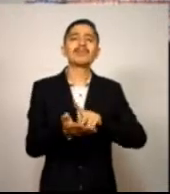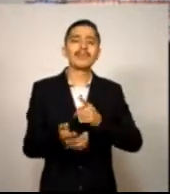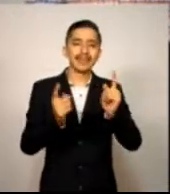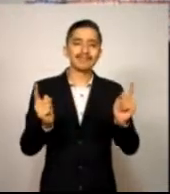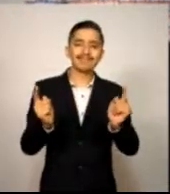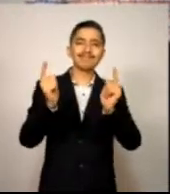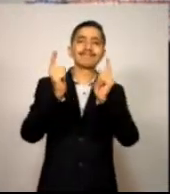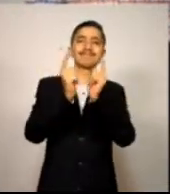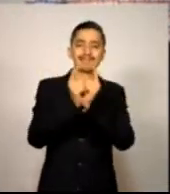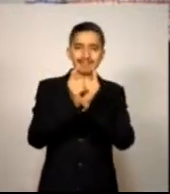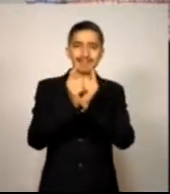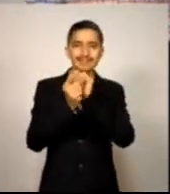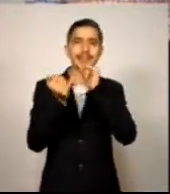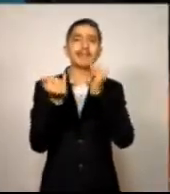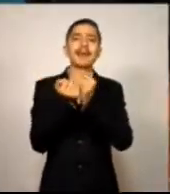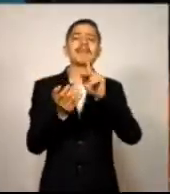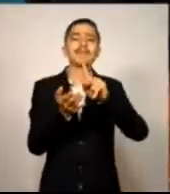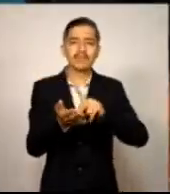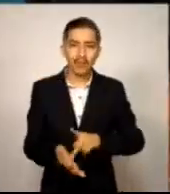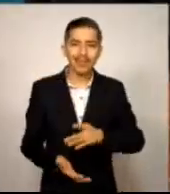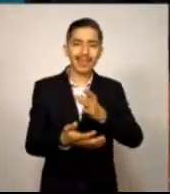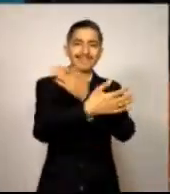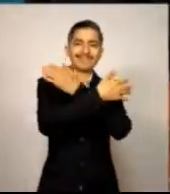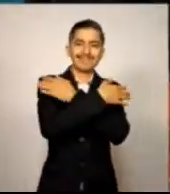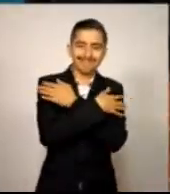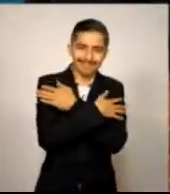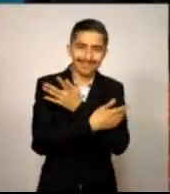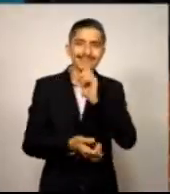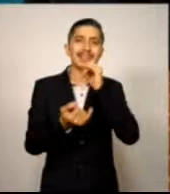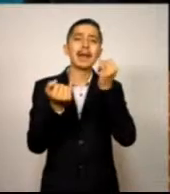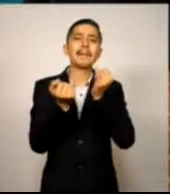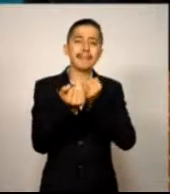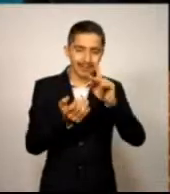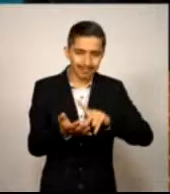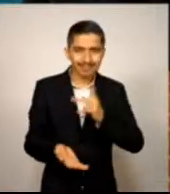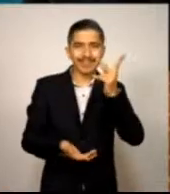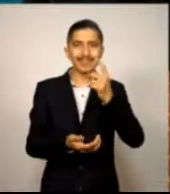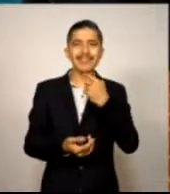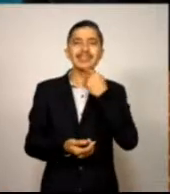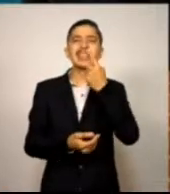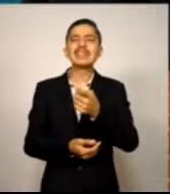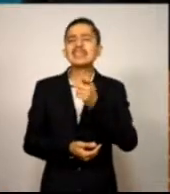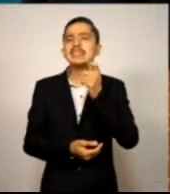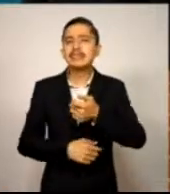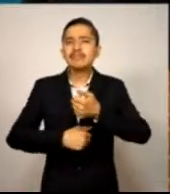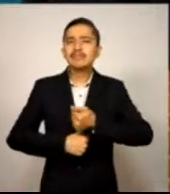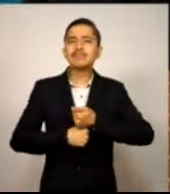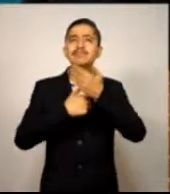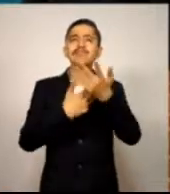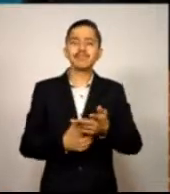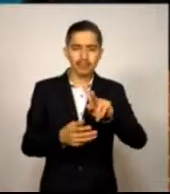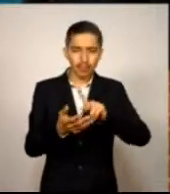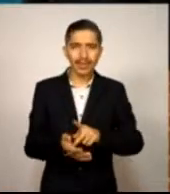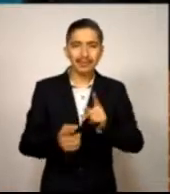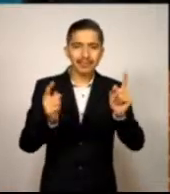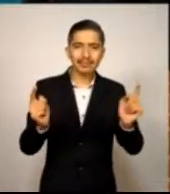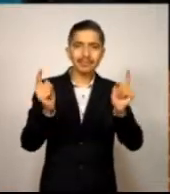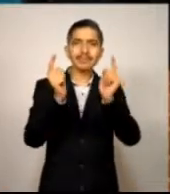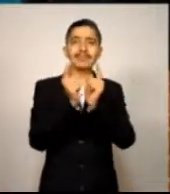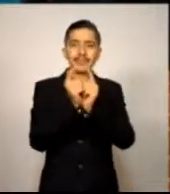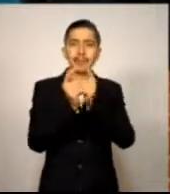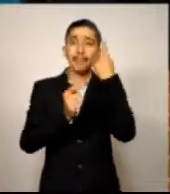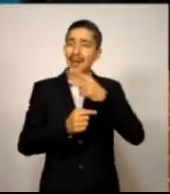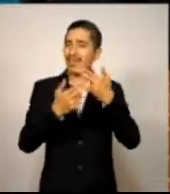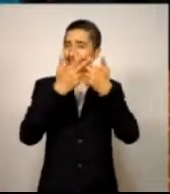se vuelvan a abrazar y se vuelvan a expresar el amor que se tienen se vuelvan a encontrar y para que